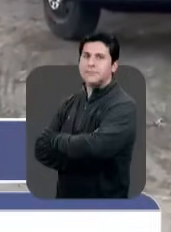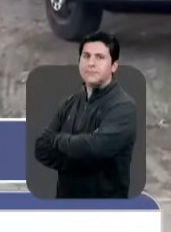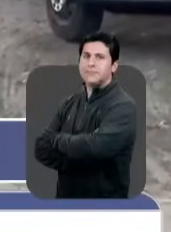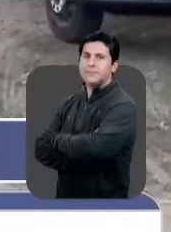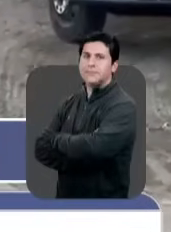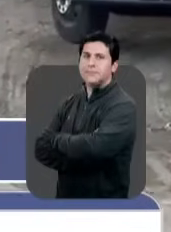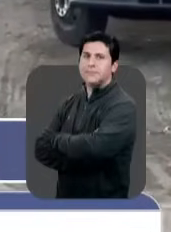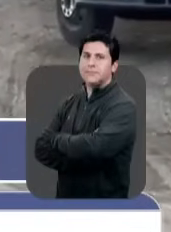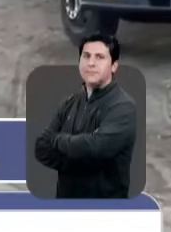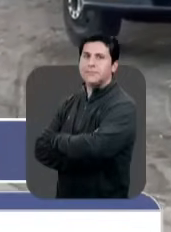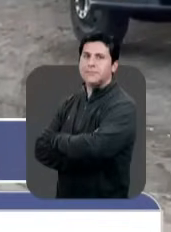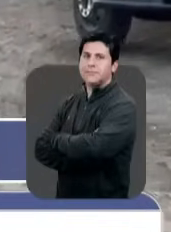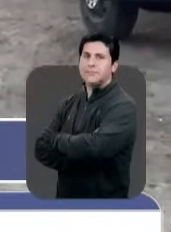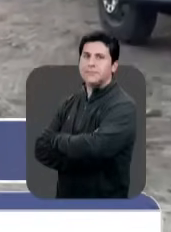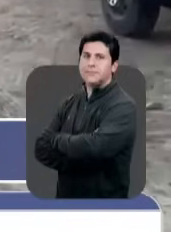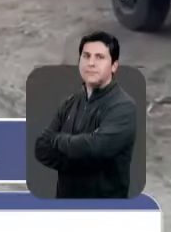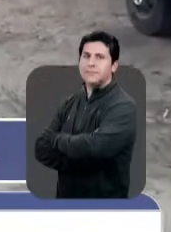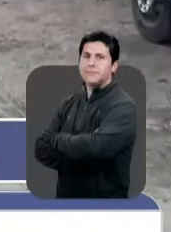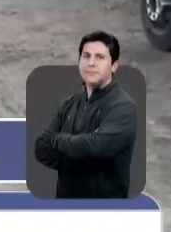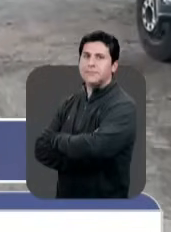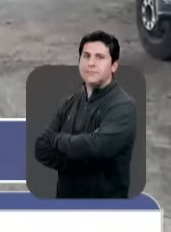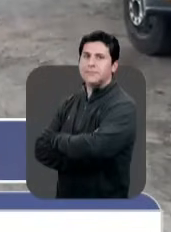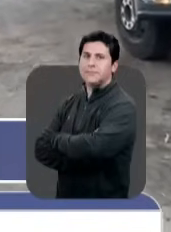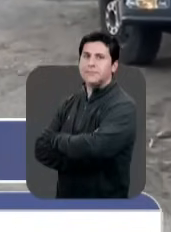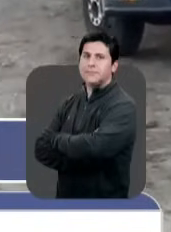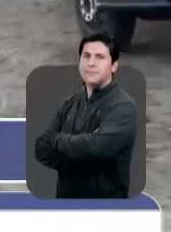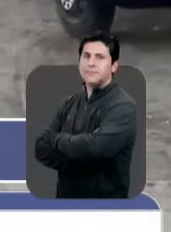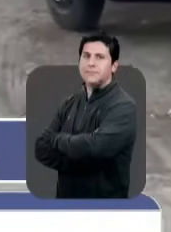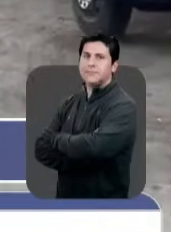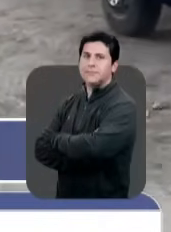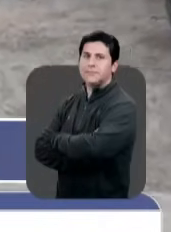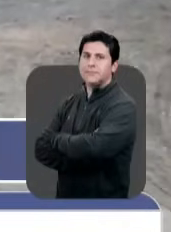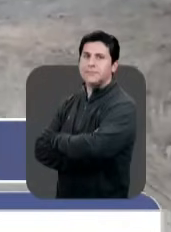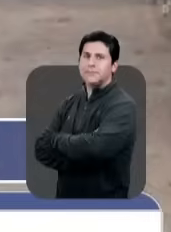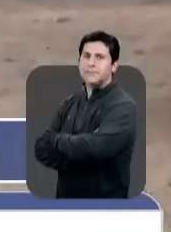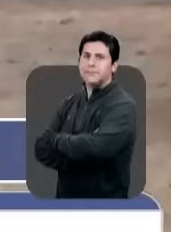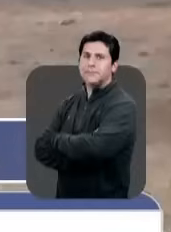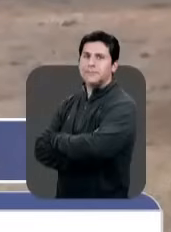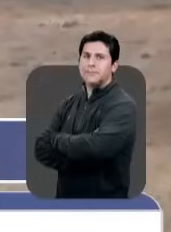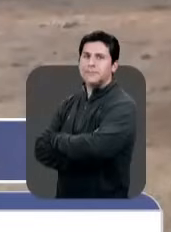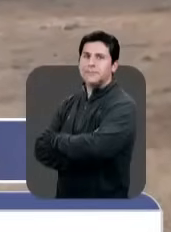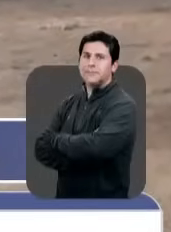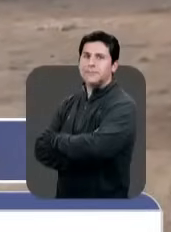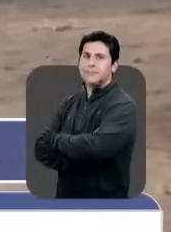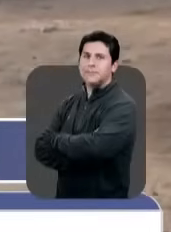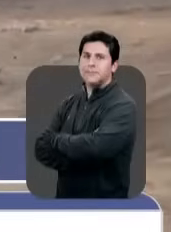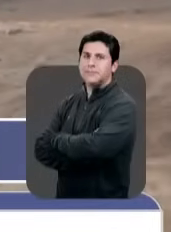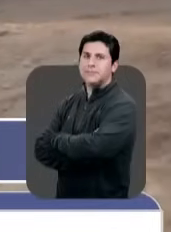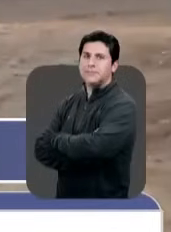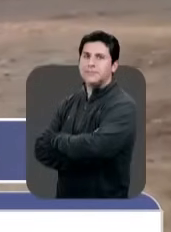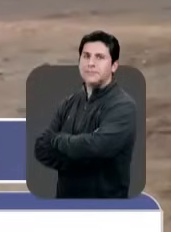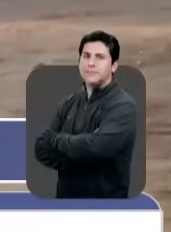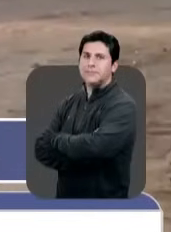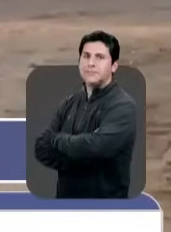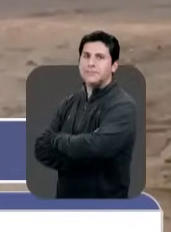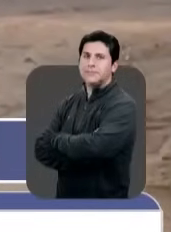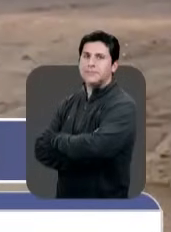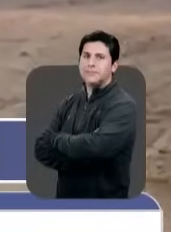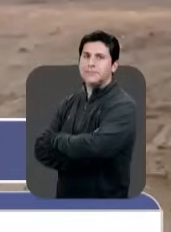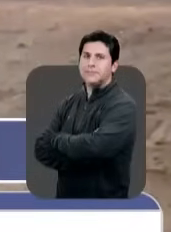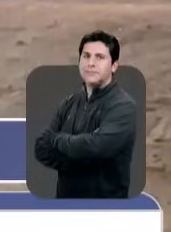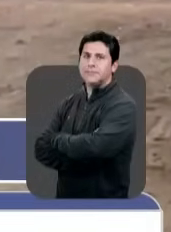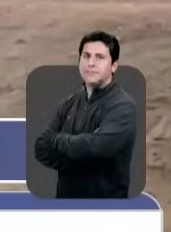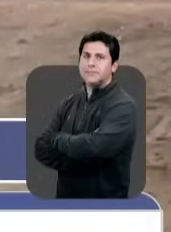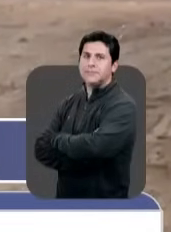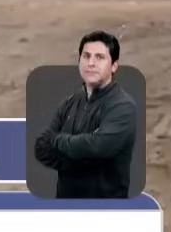carabineros para destinar a desbaratar a una banda ligada principalmente a tráfico de drogas tráfico de armas